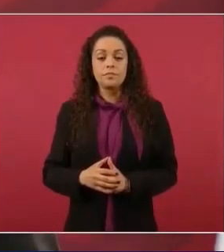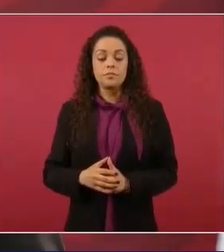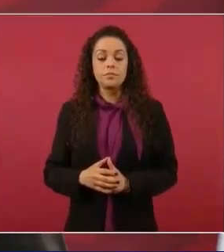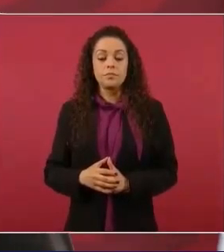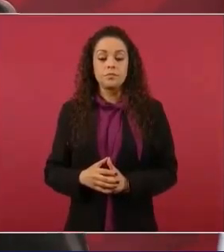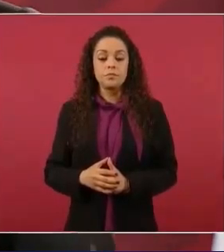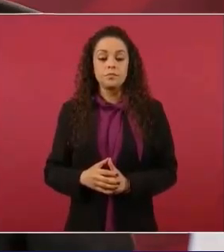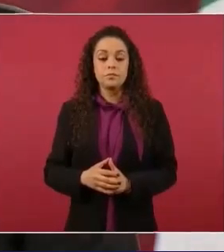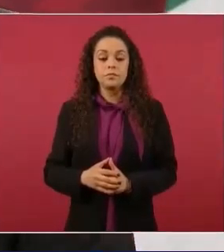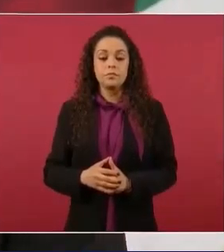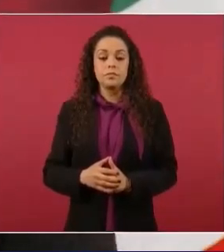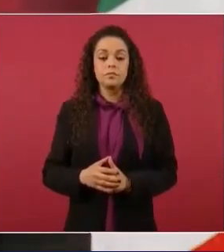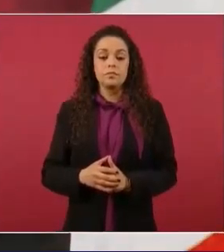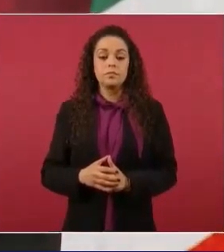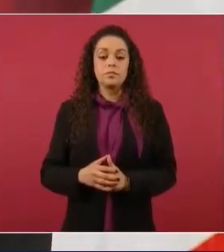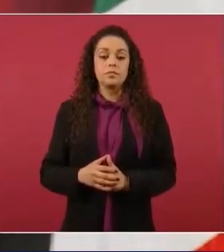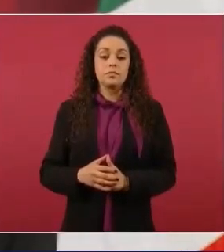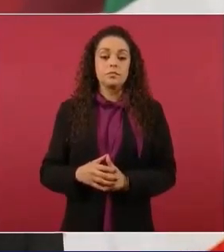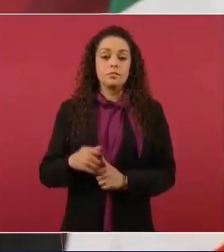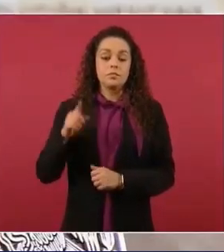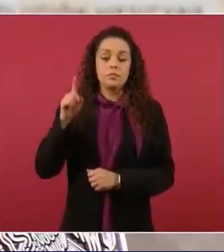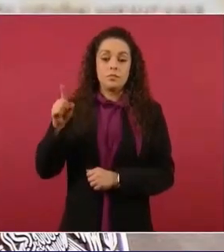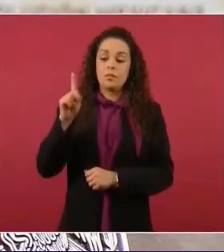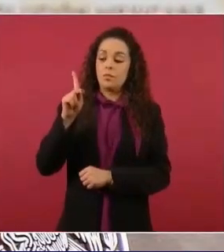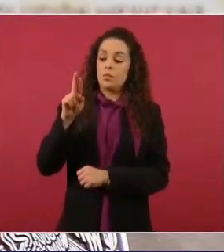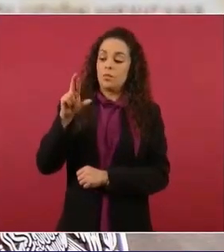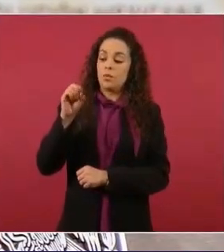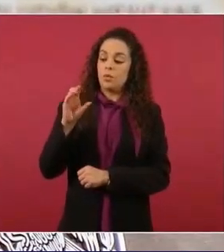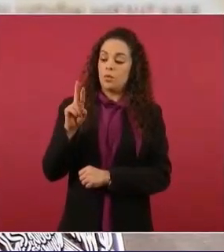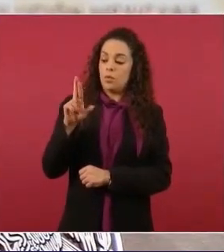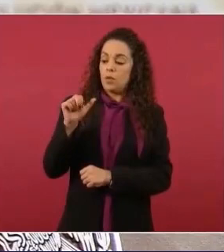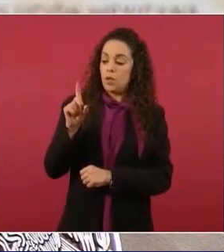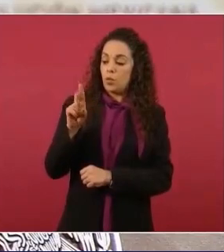Procuraduría de Defensa del Migrante,